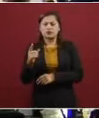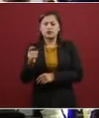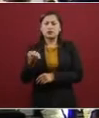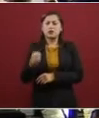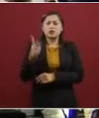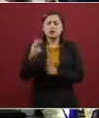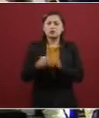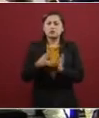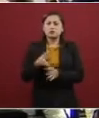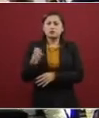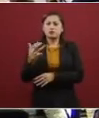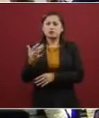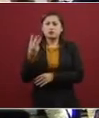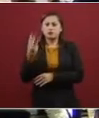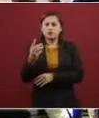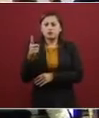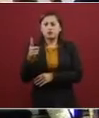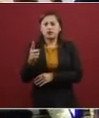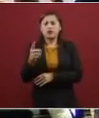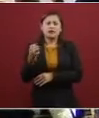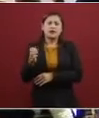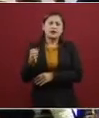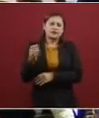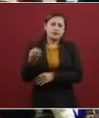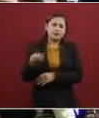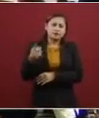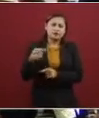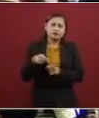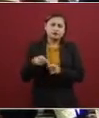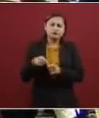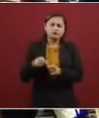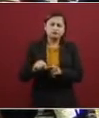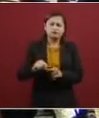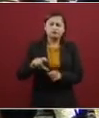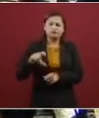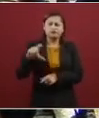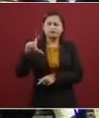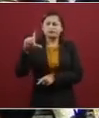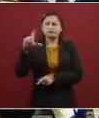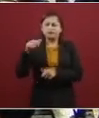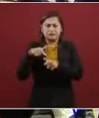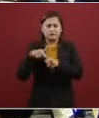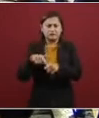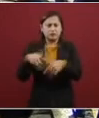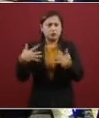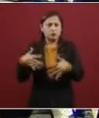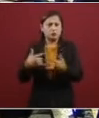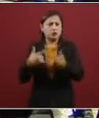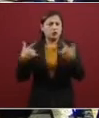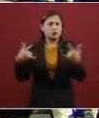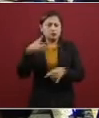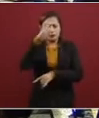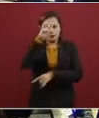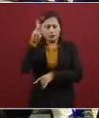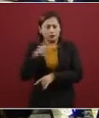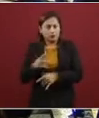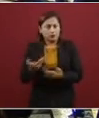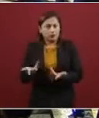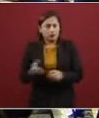en febrero murieron dos mil 796 si sigue así va a ser el más violento de la historia moderna de méxico isla mira